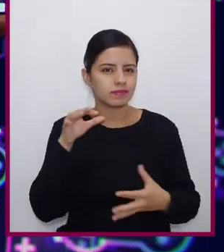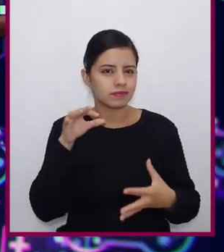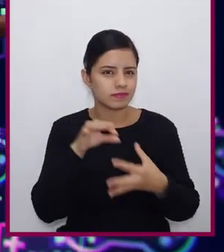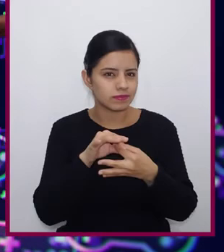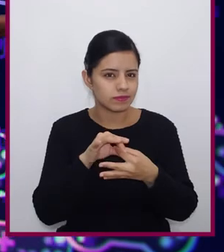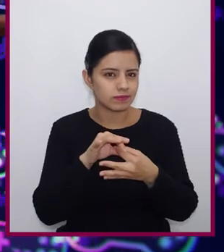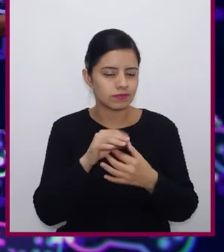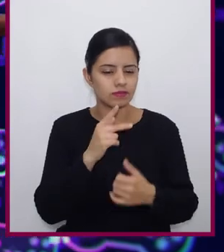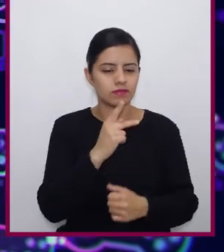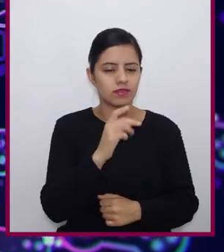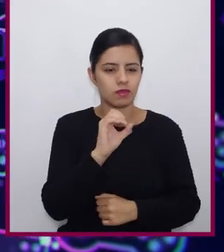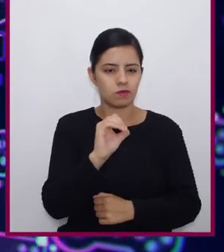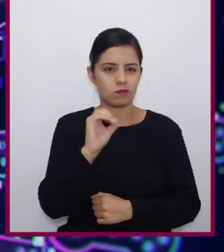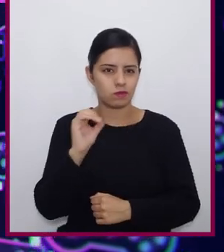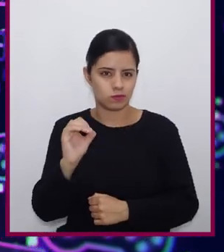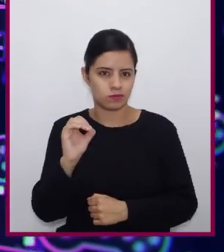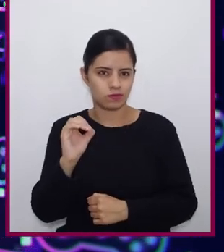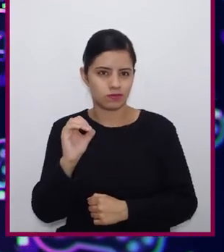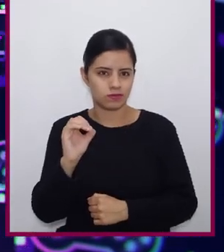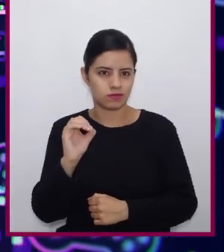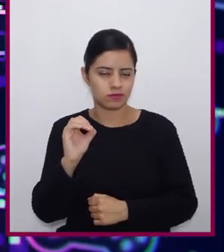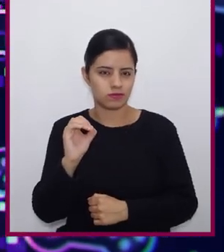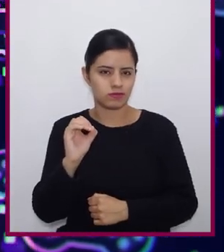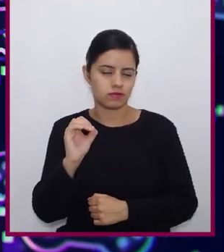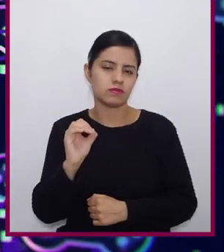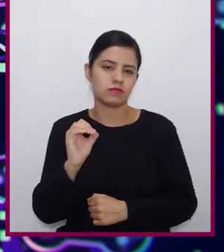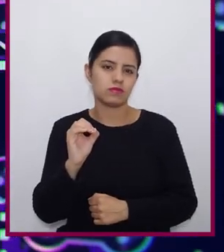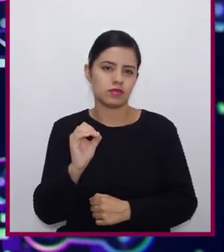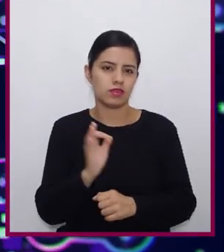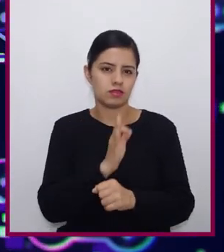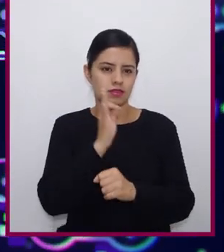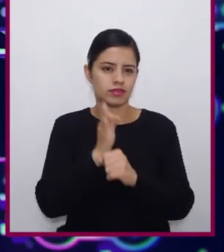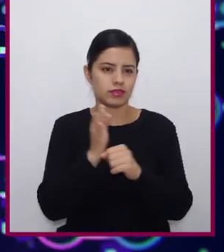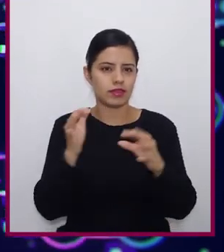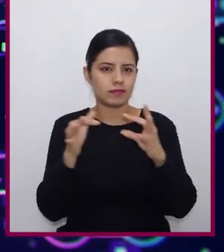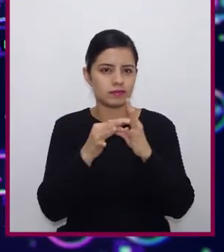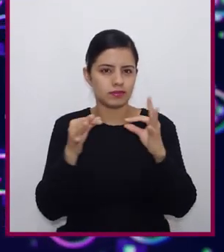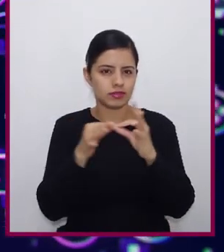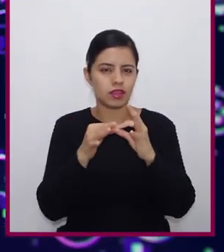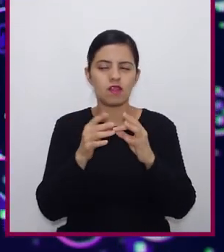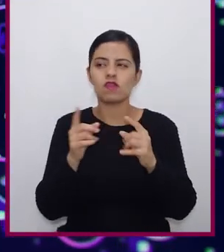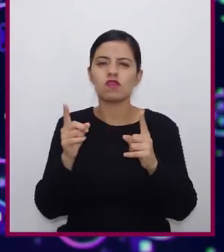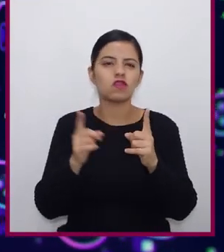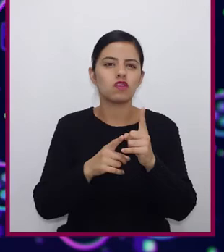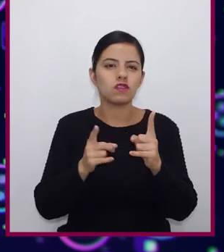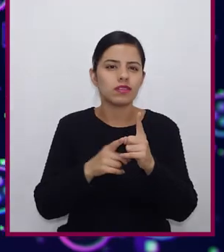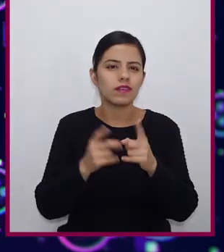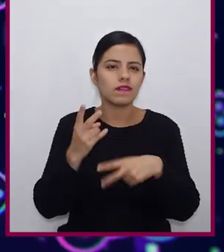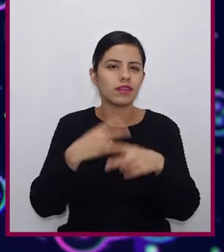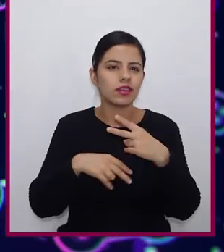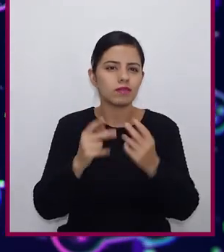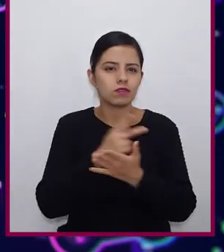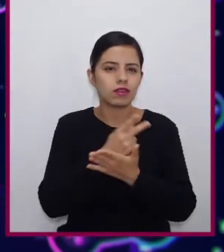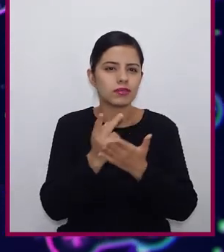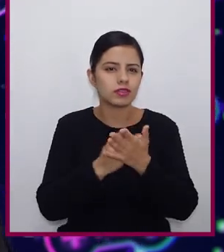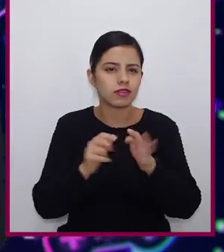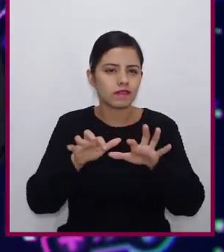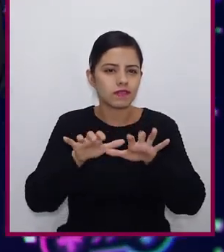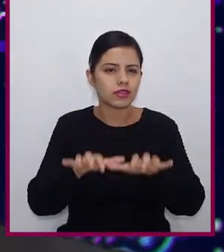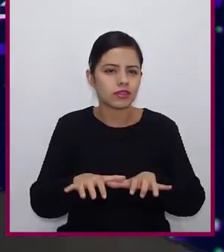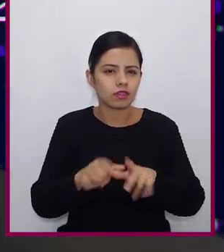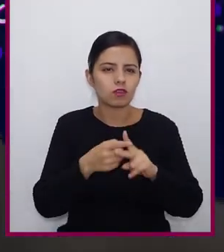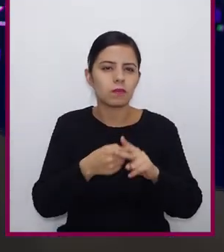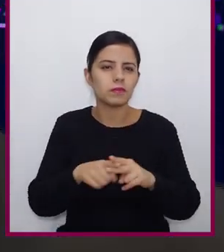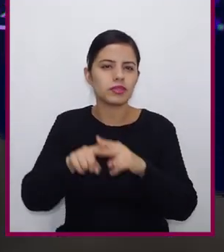la POO. Por lo tanto, debemos hablar del origen de la programación orientada a objetos.